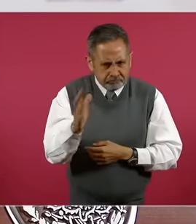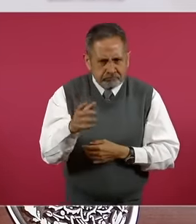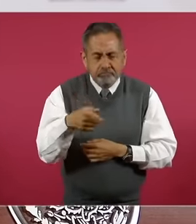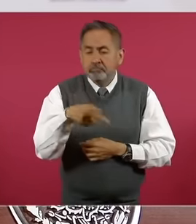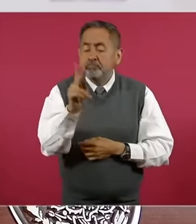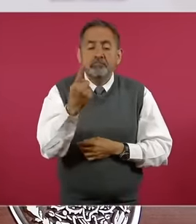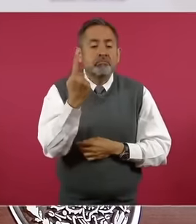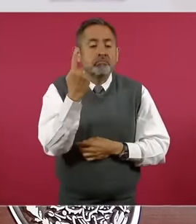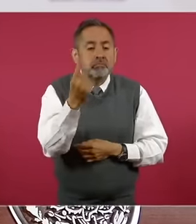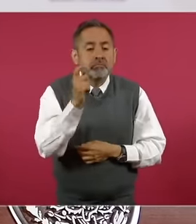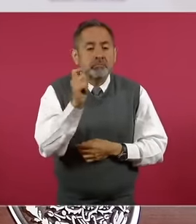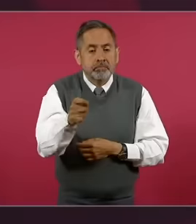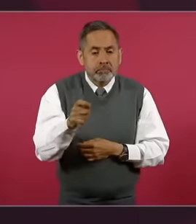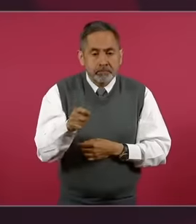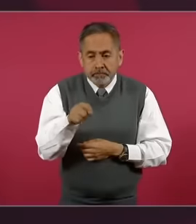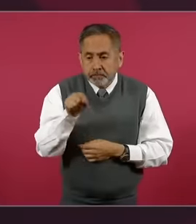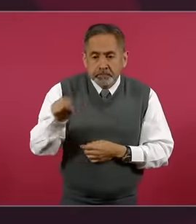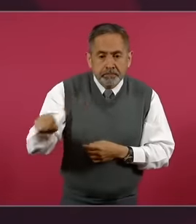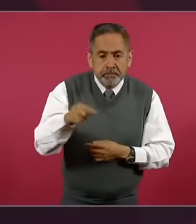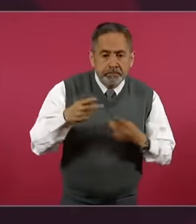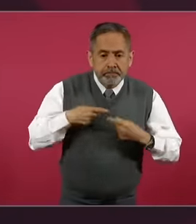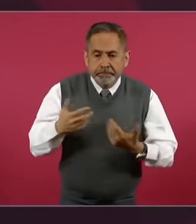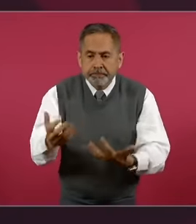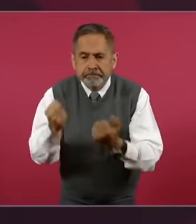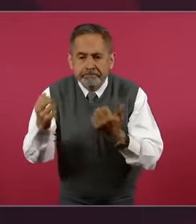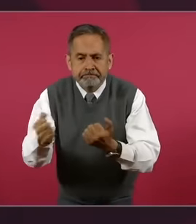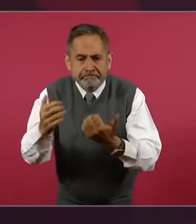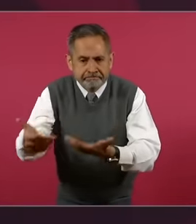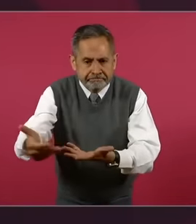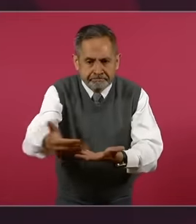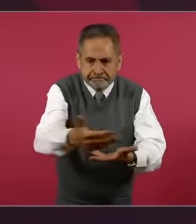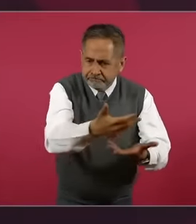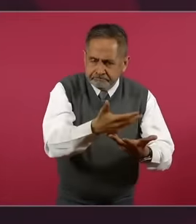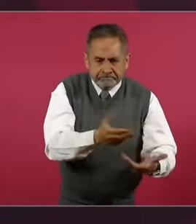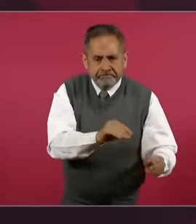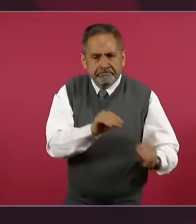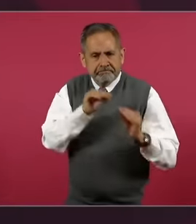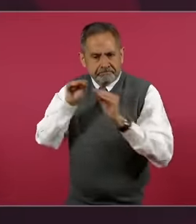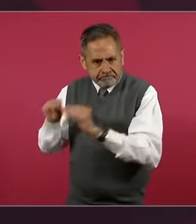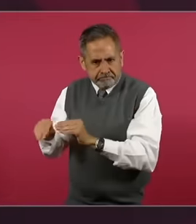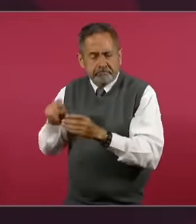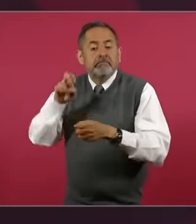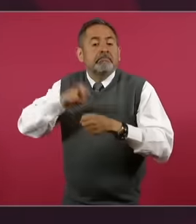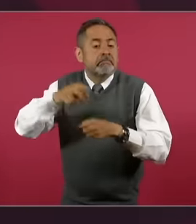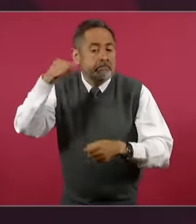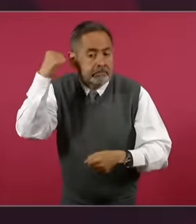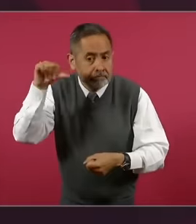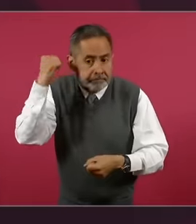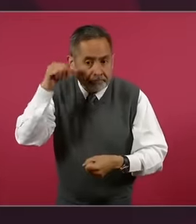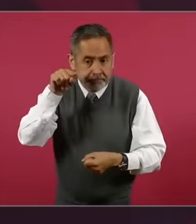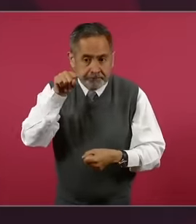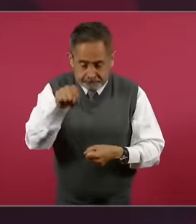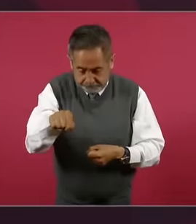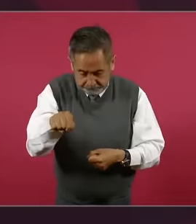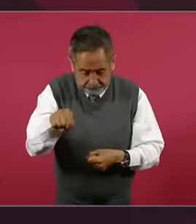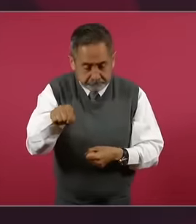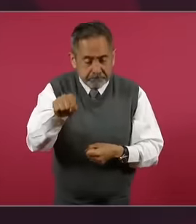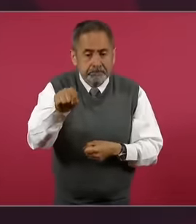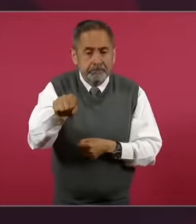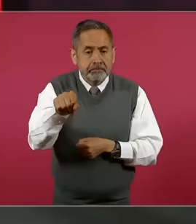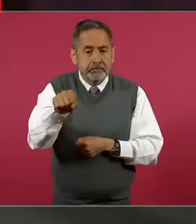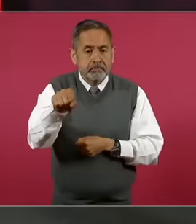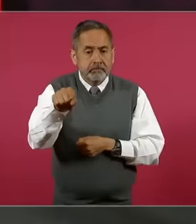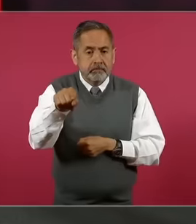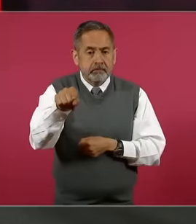principal es que se está rescatando a la gente. Hay en Acapulco, en